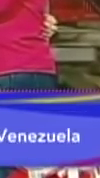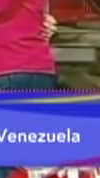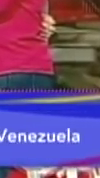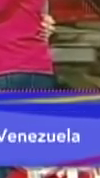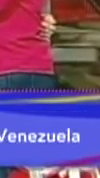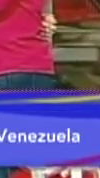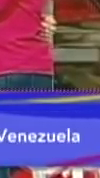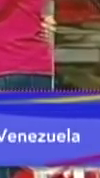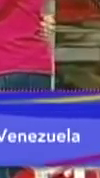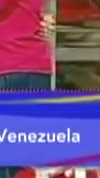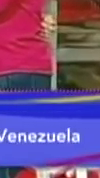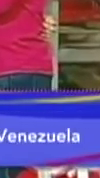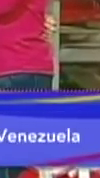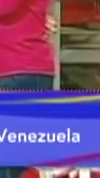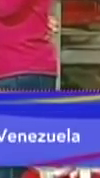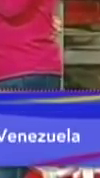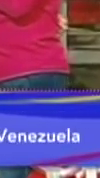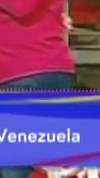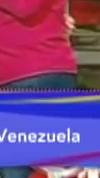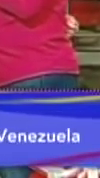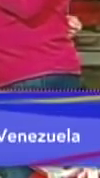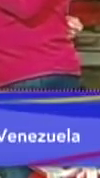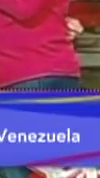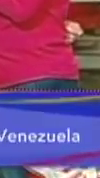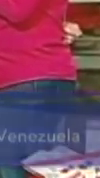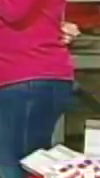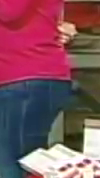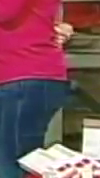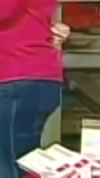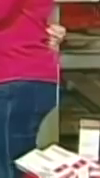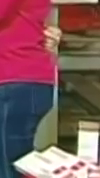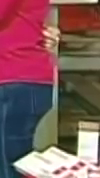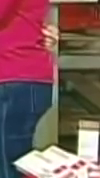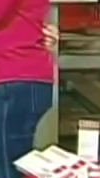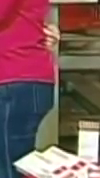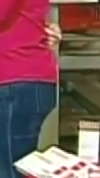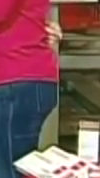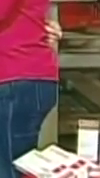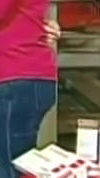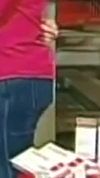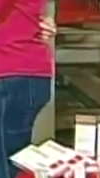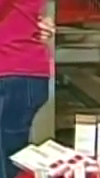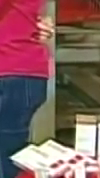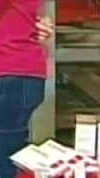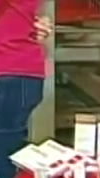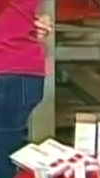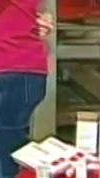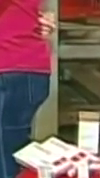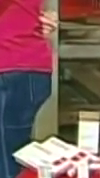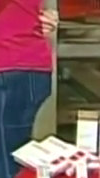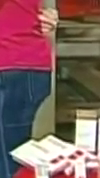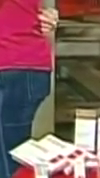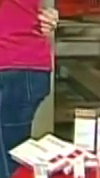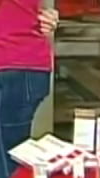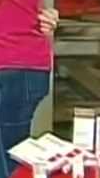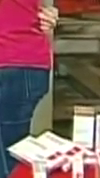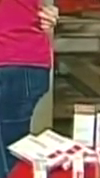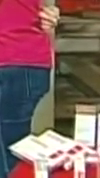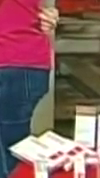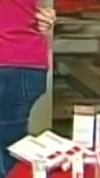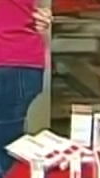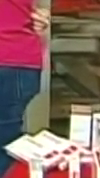Carlos Alvarado, nuestro gobernador del estado Miranda, y todo el equipo, el vicepresidente del área social, el